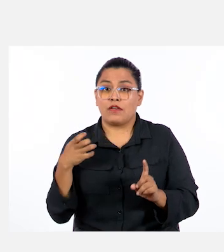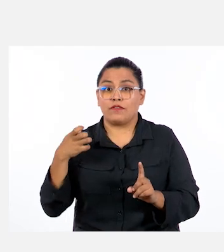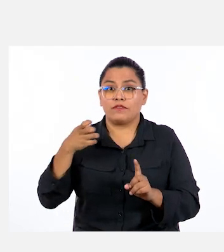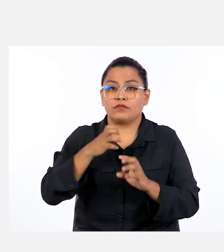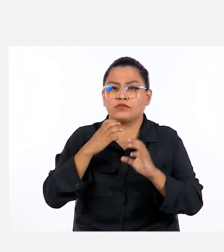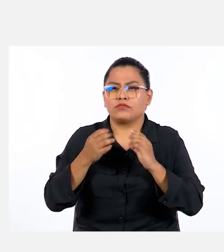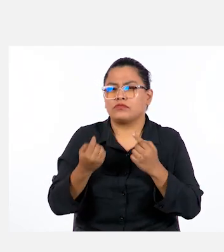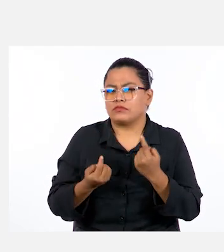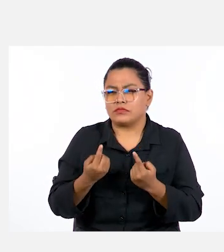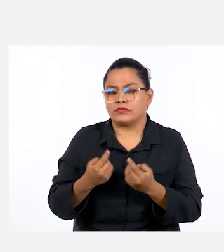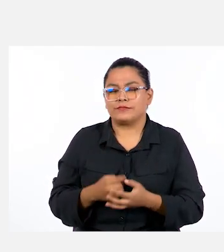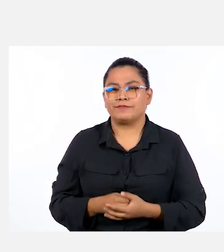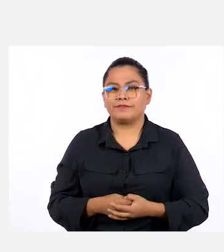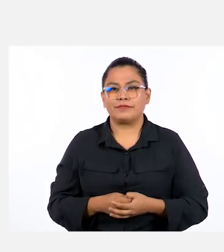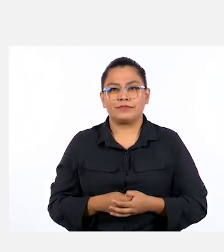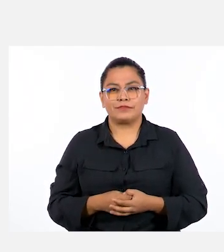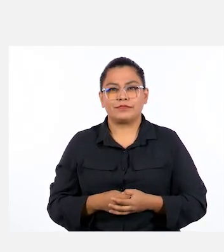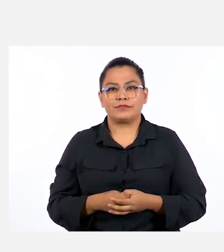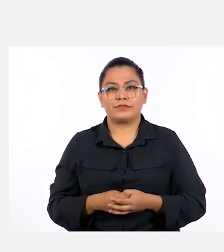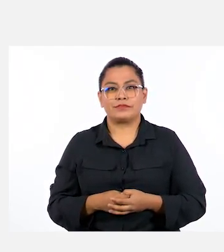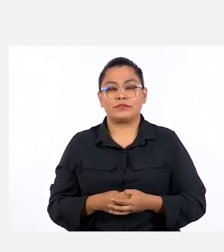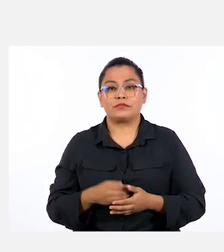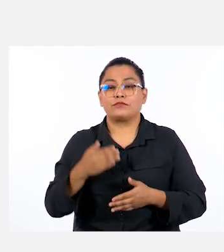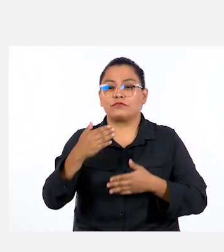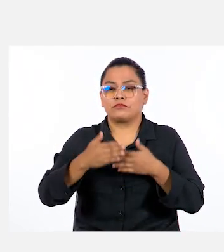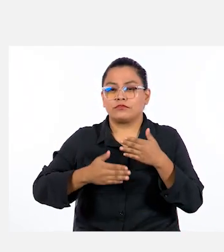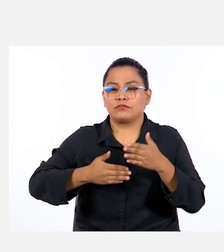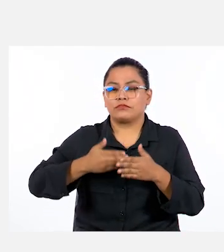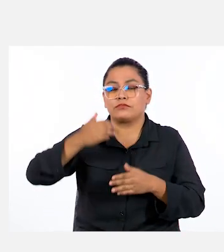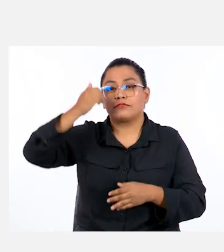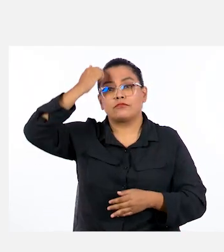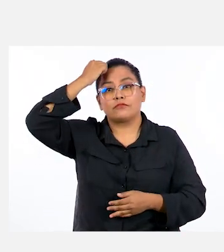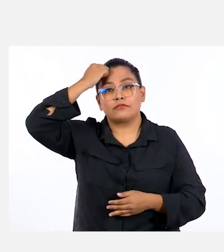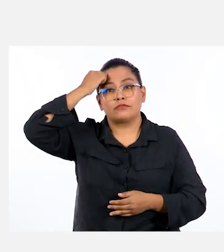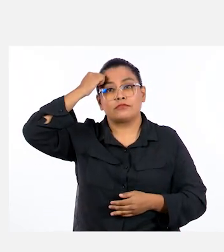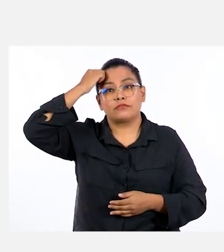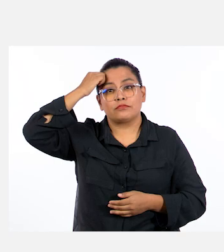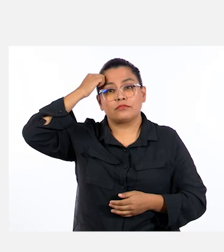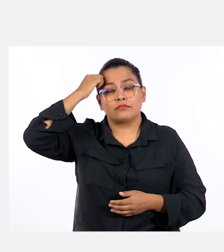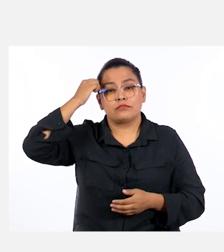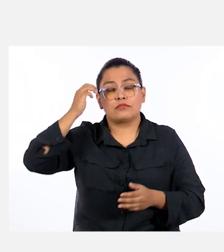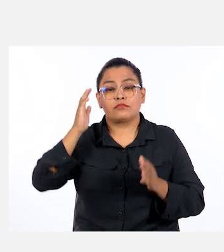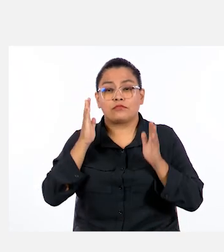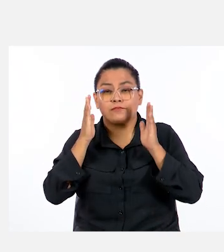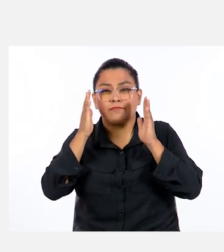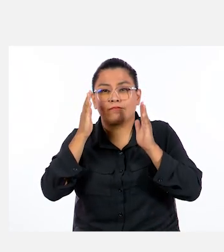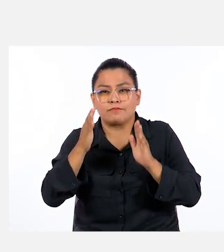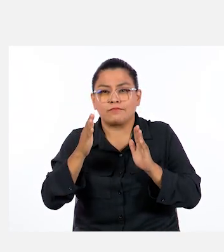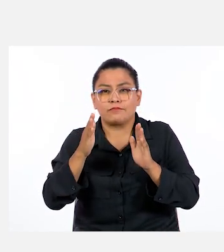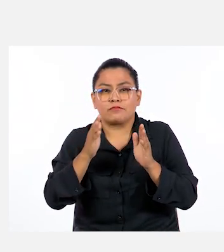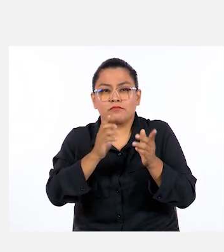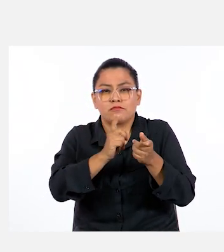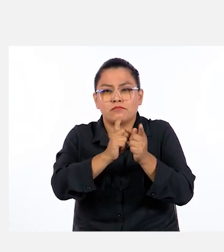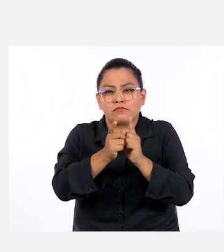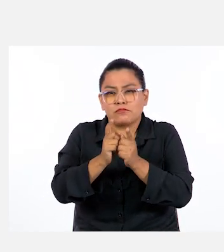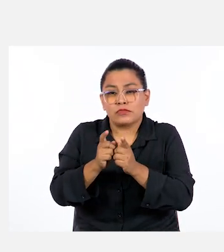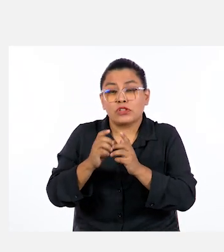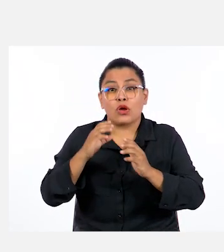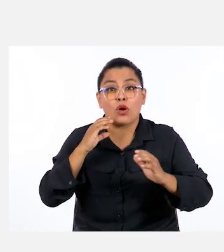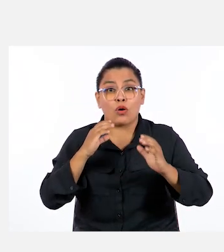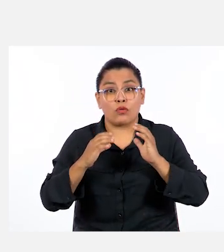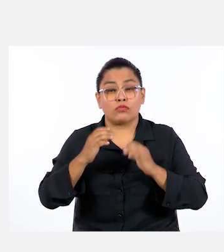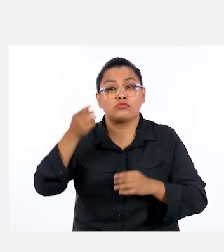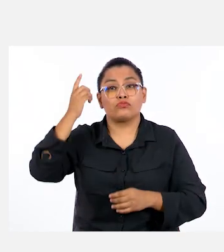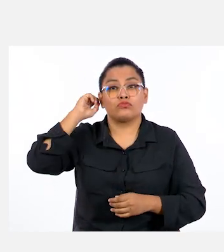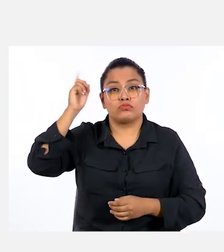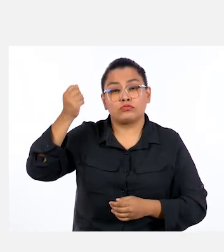están los procesos de aprendizaje. Se centran en las interacciones comunicativas entre docentes, estudiantes